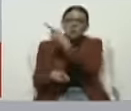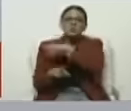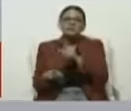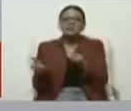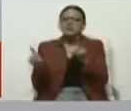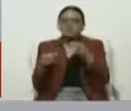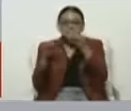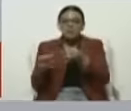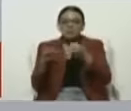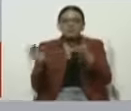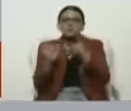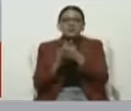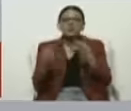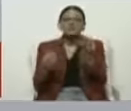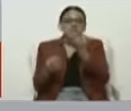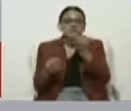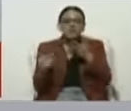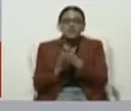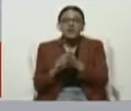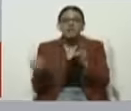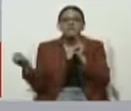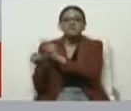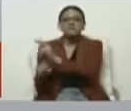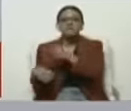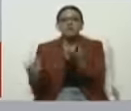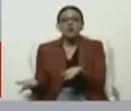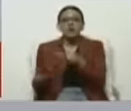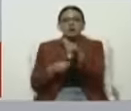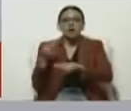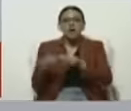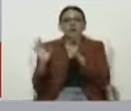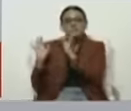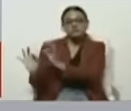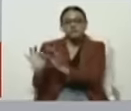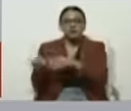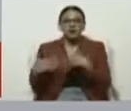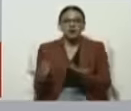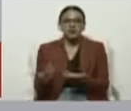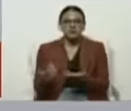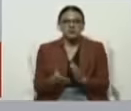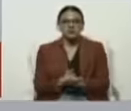cual ellos quieren hacerse con posiciones de poder.